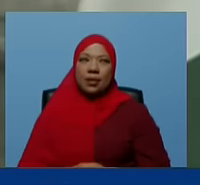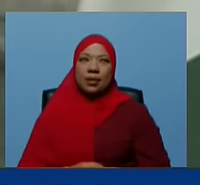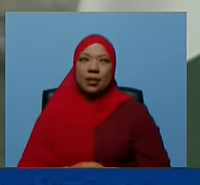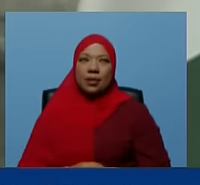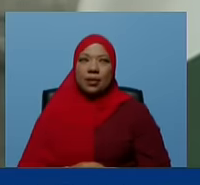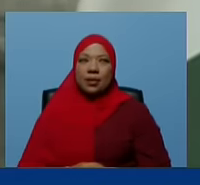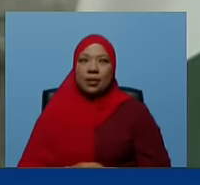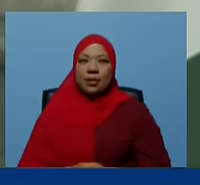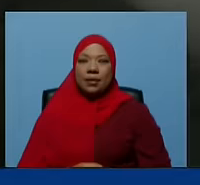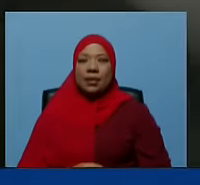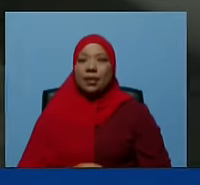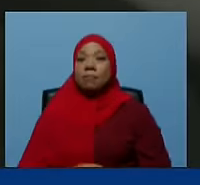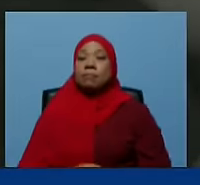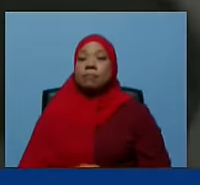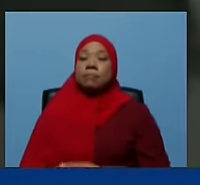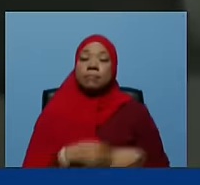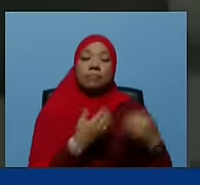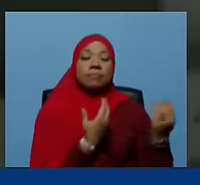Bienvenido siempre,